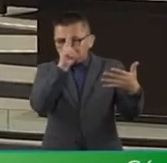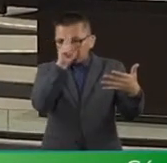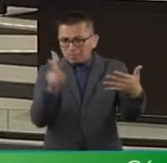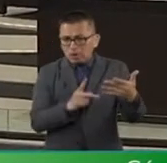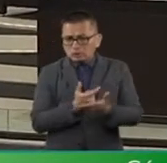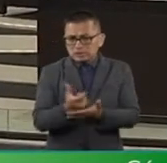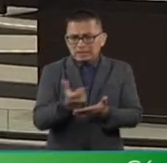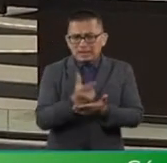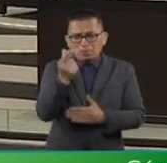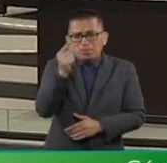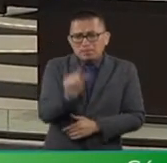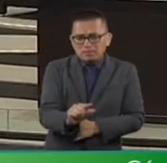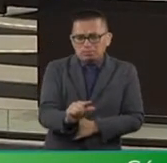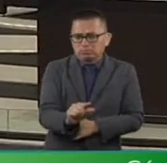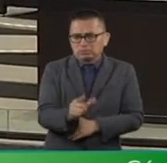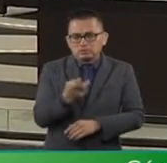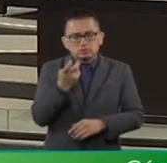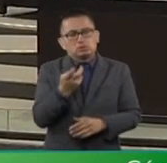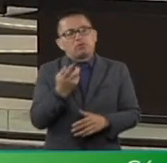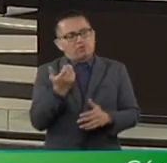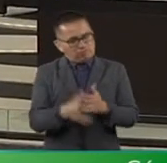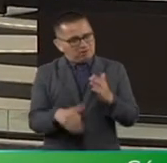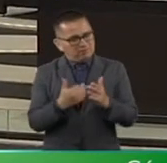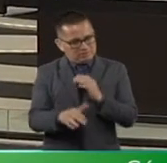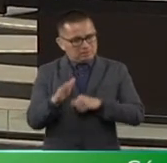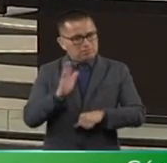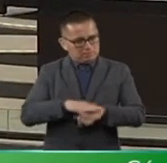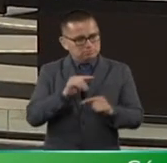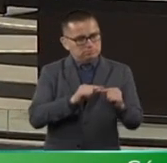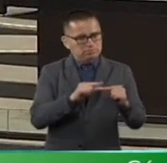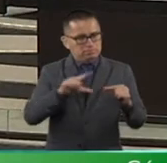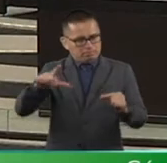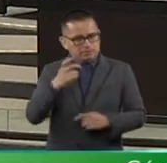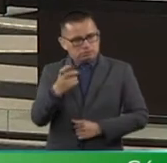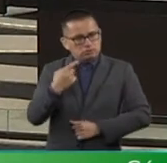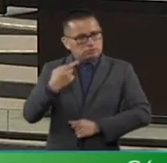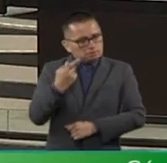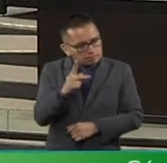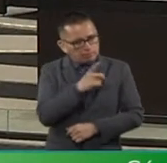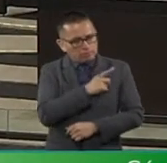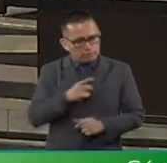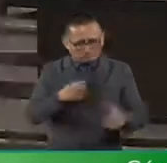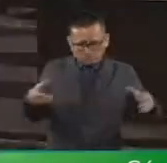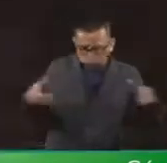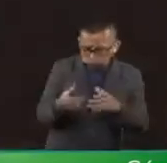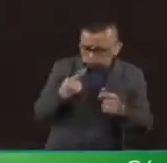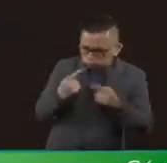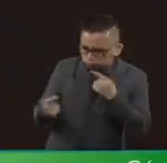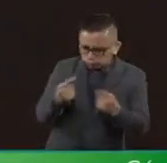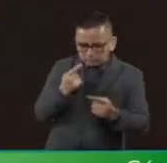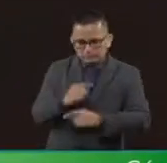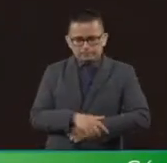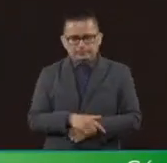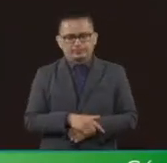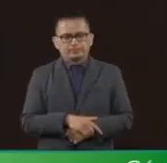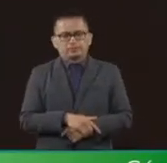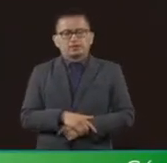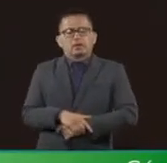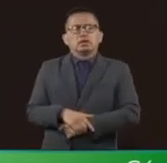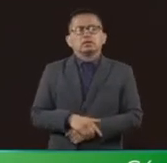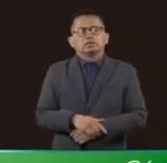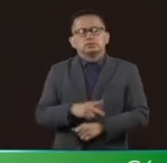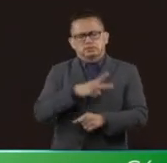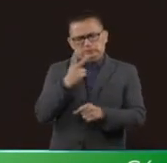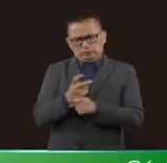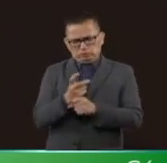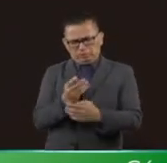hay mucho por hacer, decía, a través de este diálogo social. Y la segunda propuesta del dictamen, que